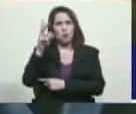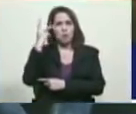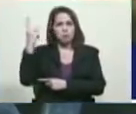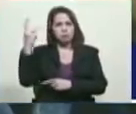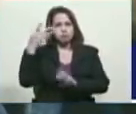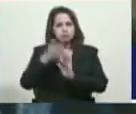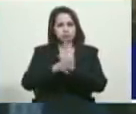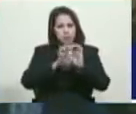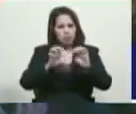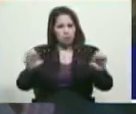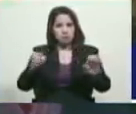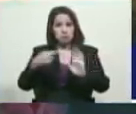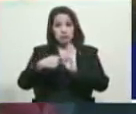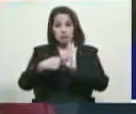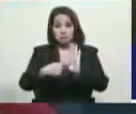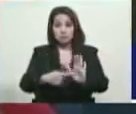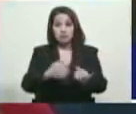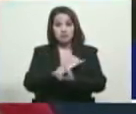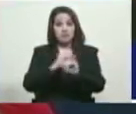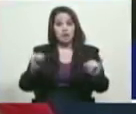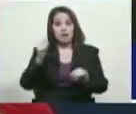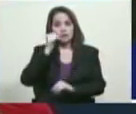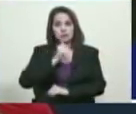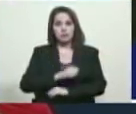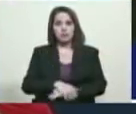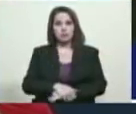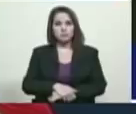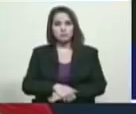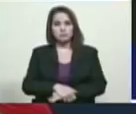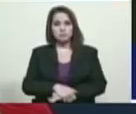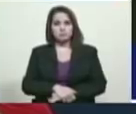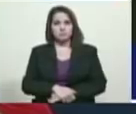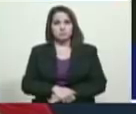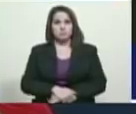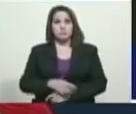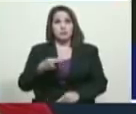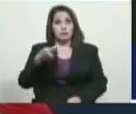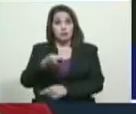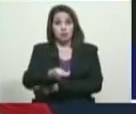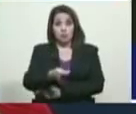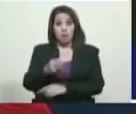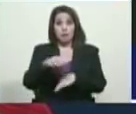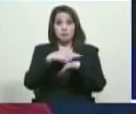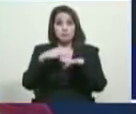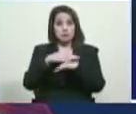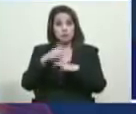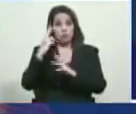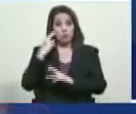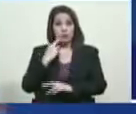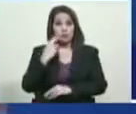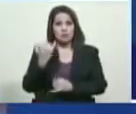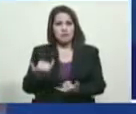vamos a clausurarlo el próximo sábado. Han egresado de la misión Rivas